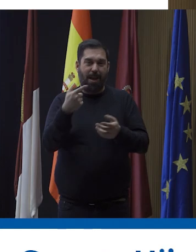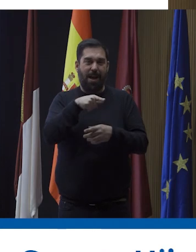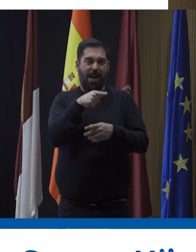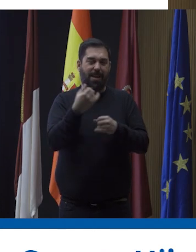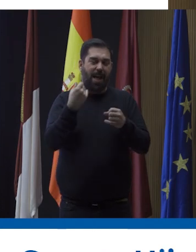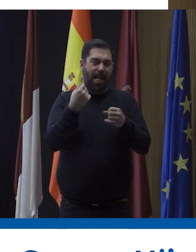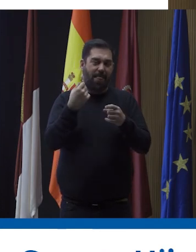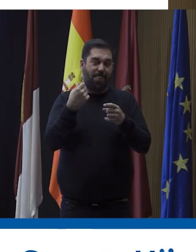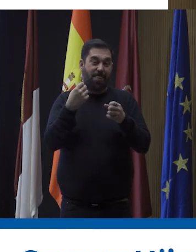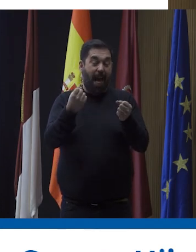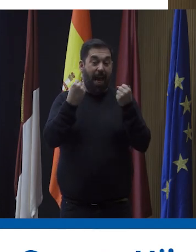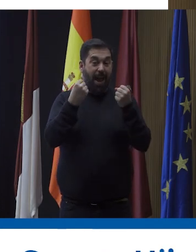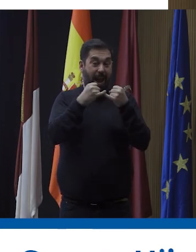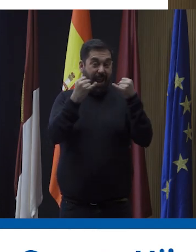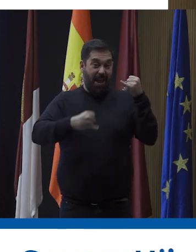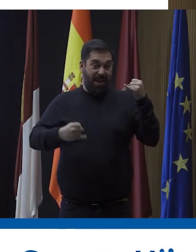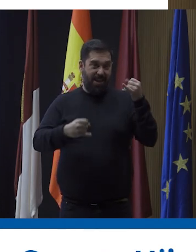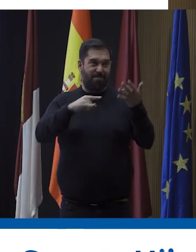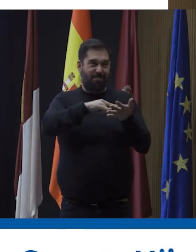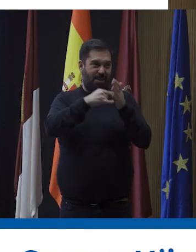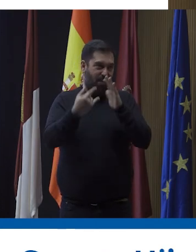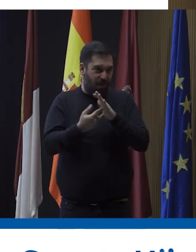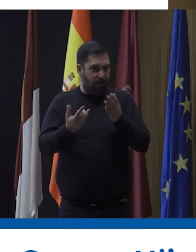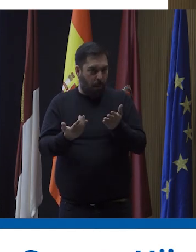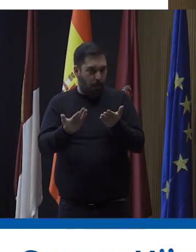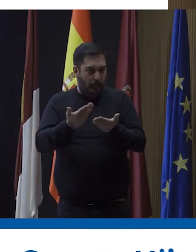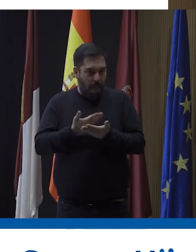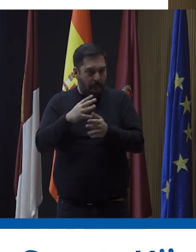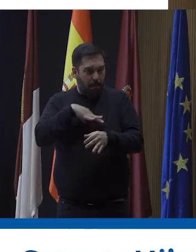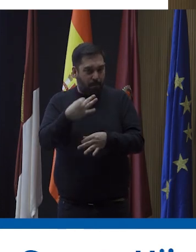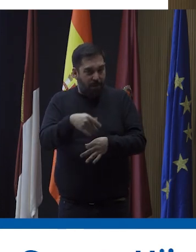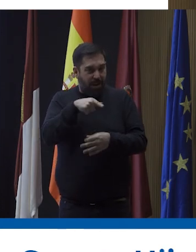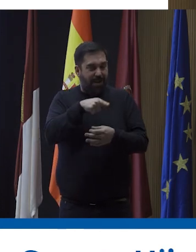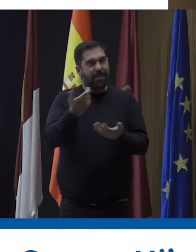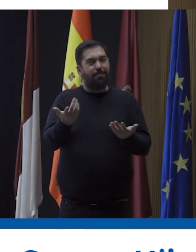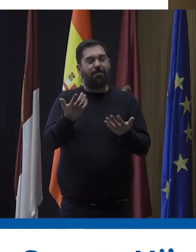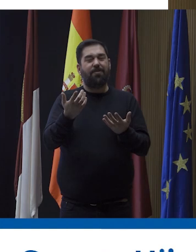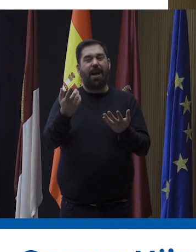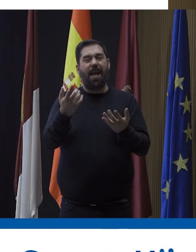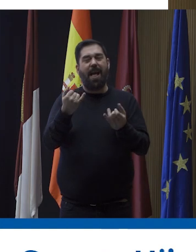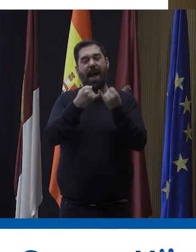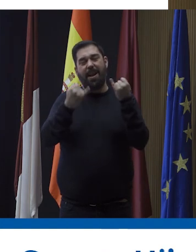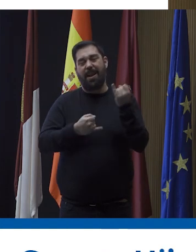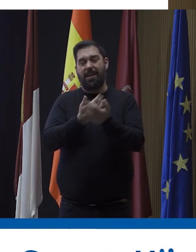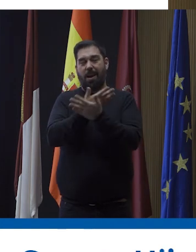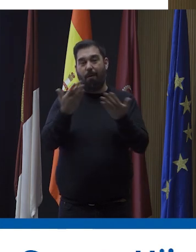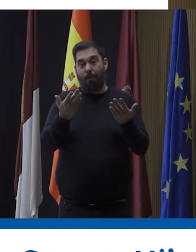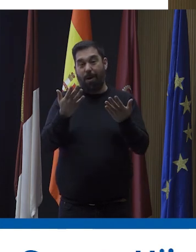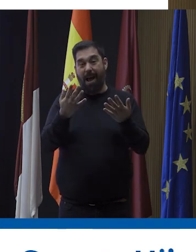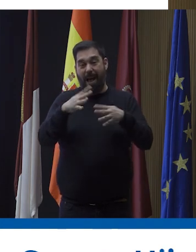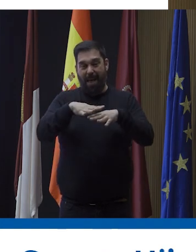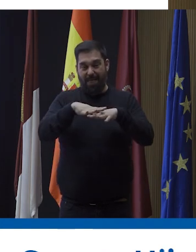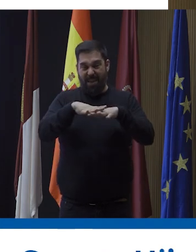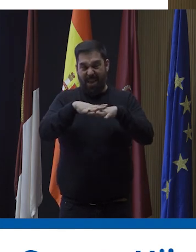que la tecnología está para ayudarnos, ¿vale? Y normalmente pues son fuentes de energía que van a mejorar el